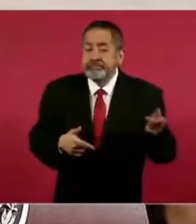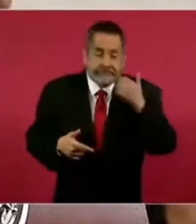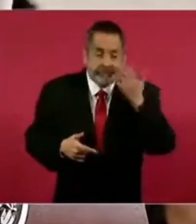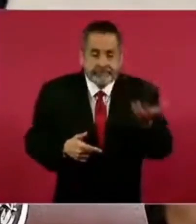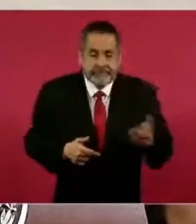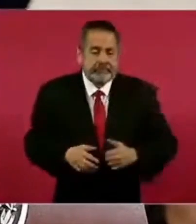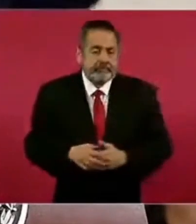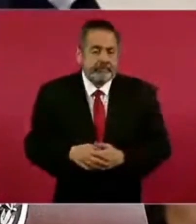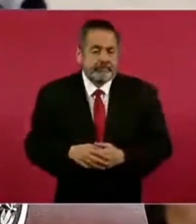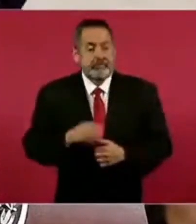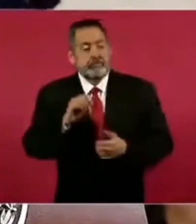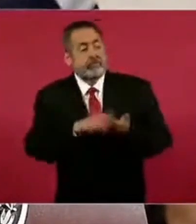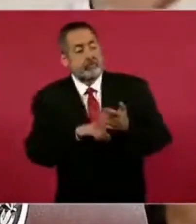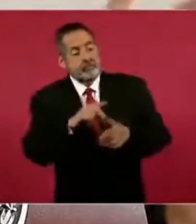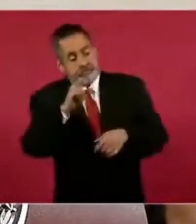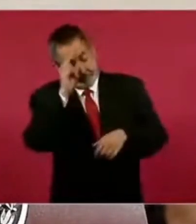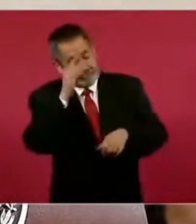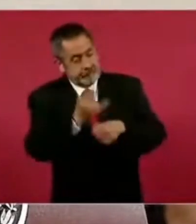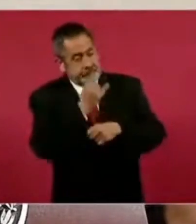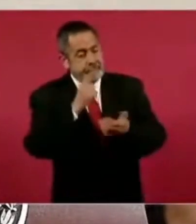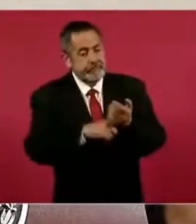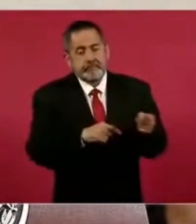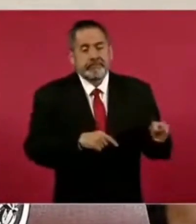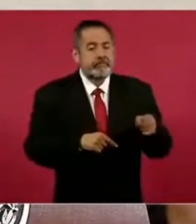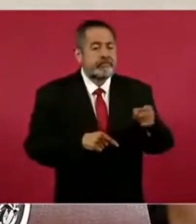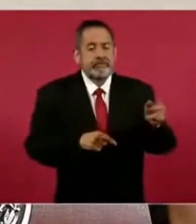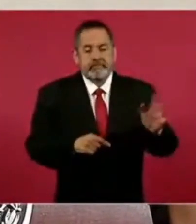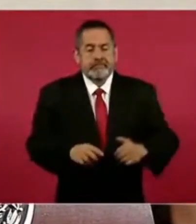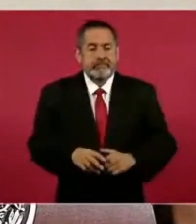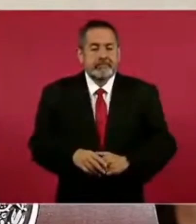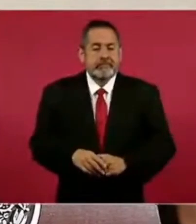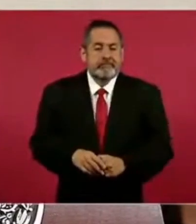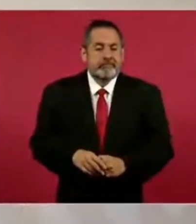O los intelectuales orgánicos